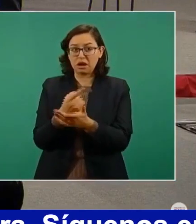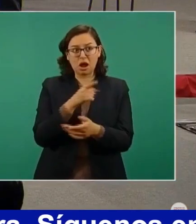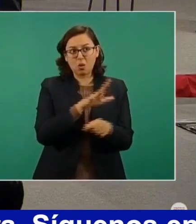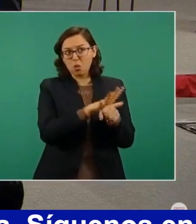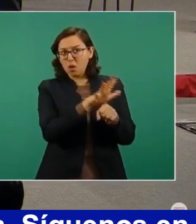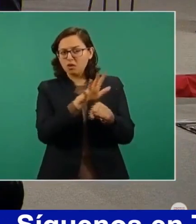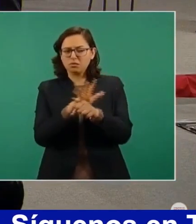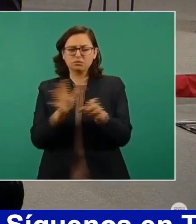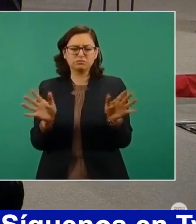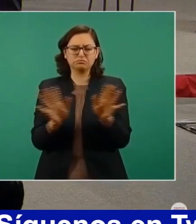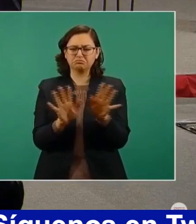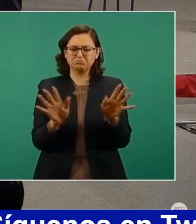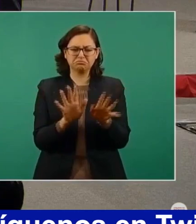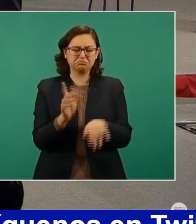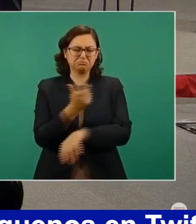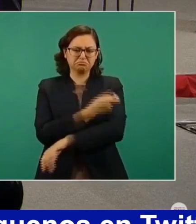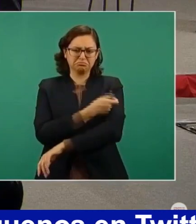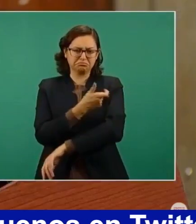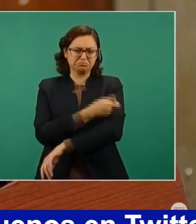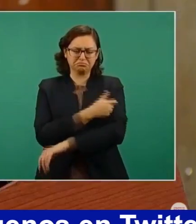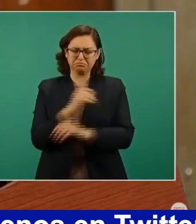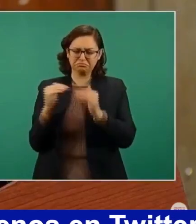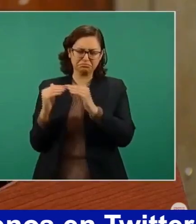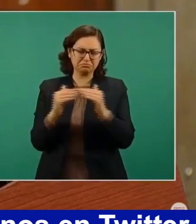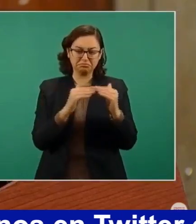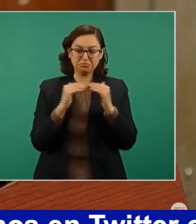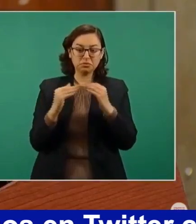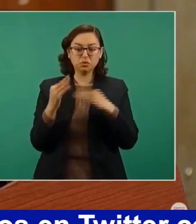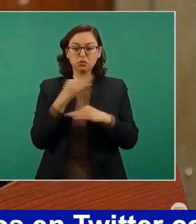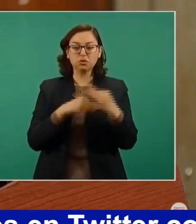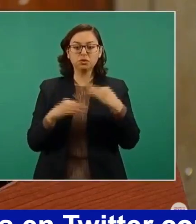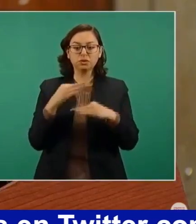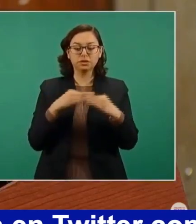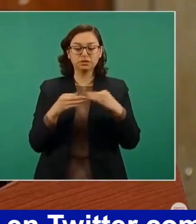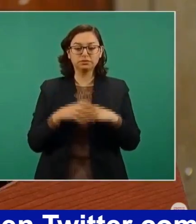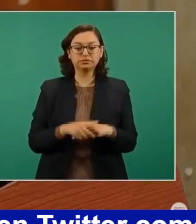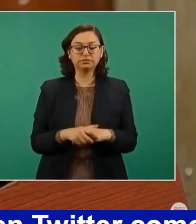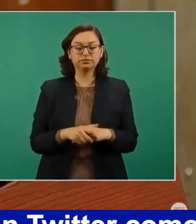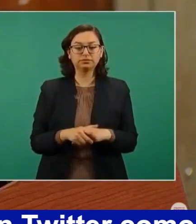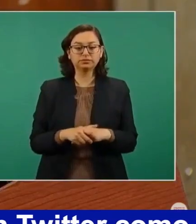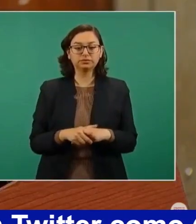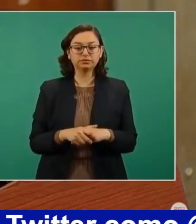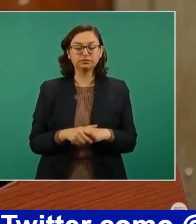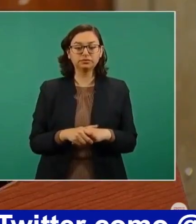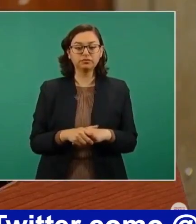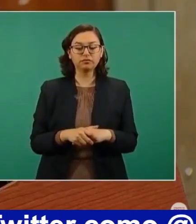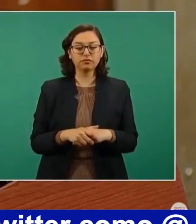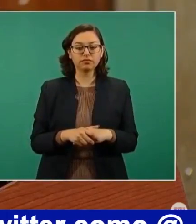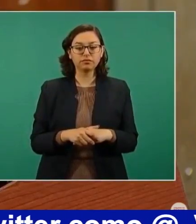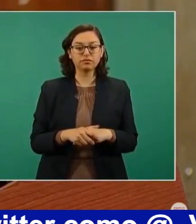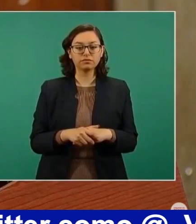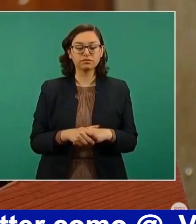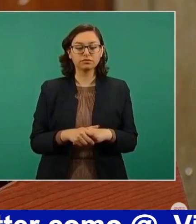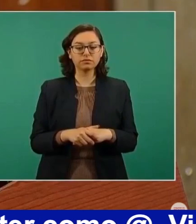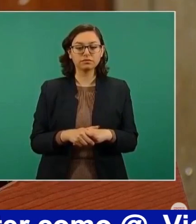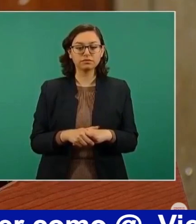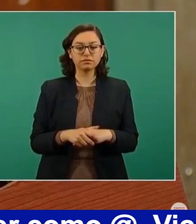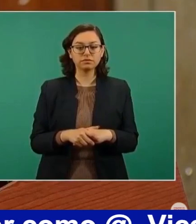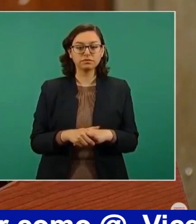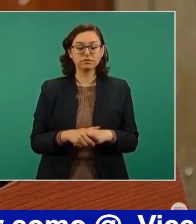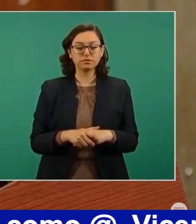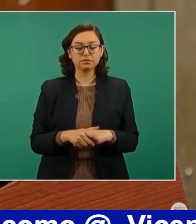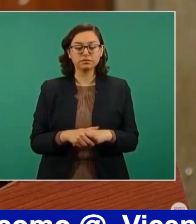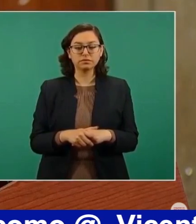el número de dosis aplicadas. La siguiente, por favor. Ayer llegaron el complemento de las 200,000